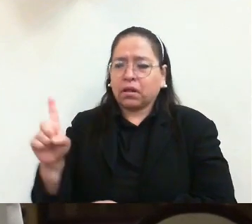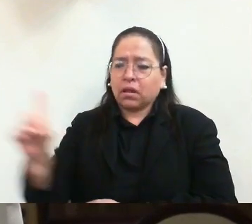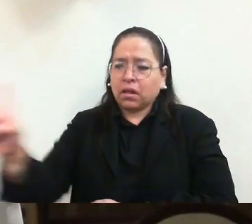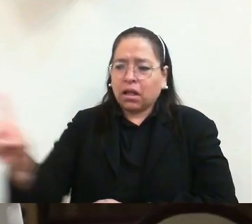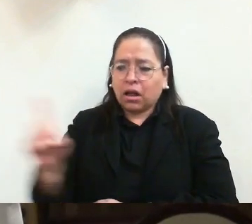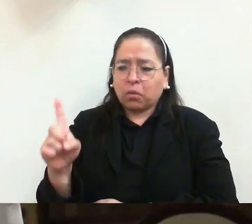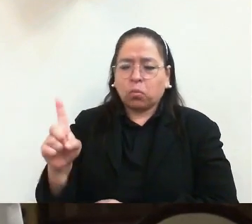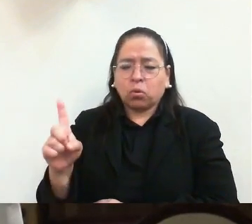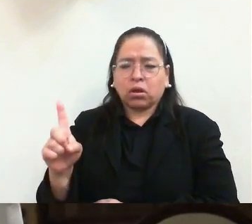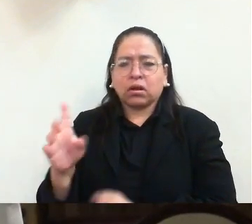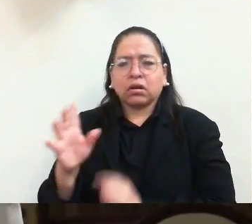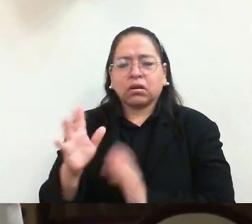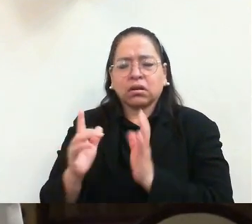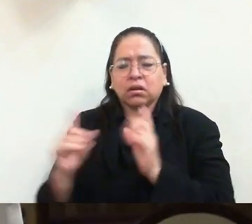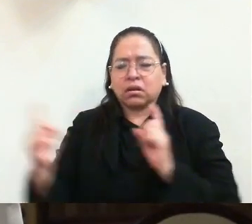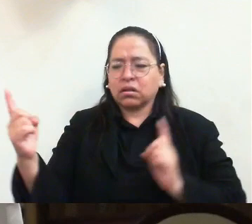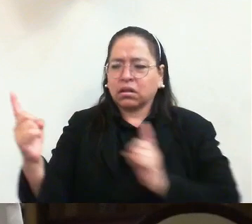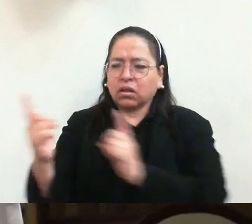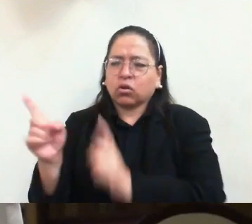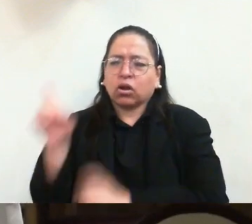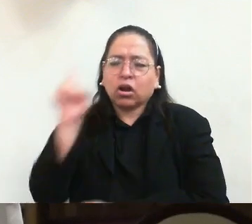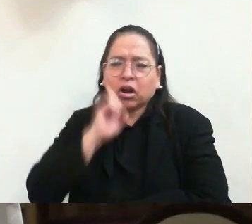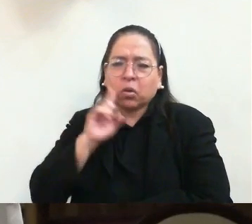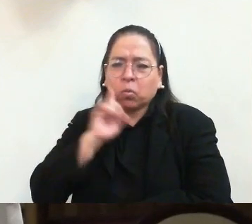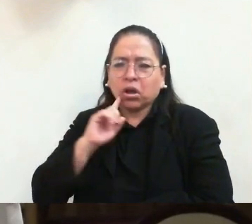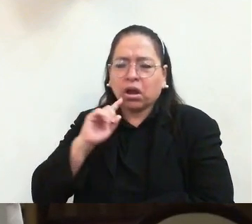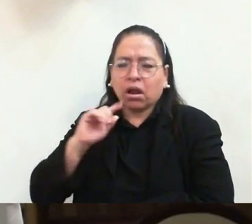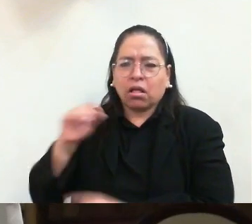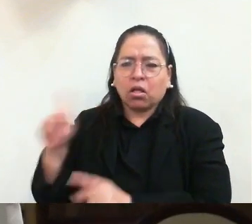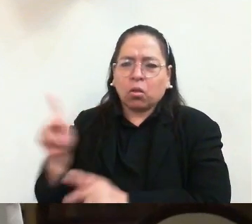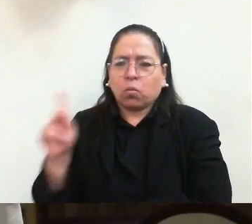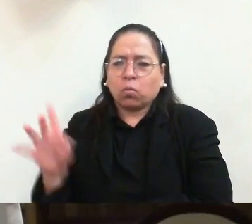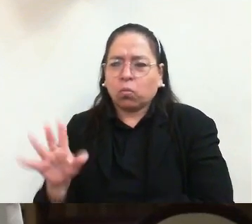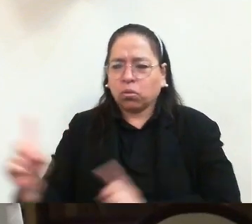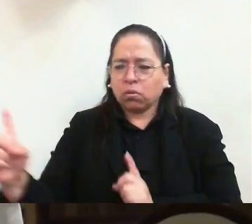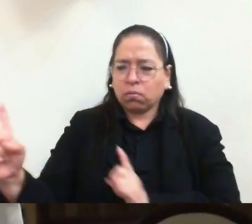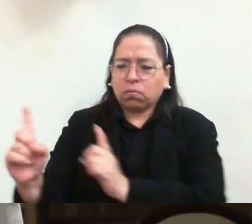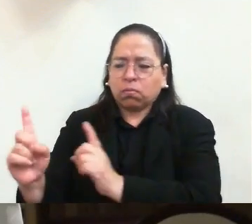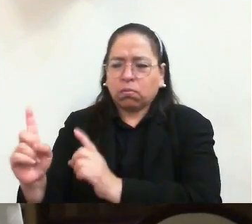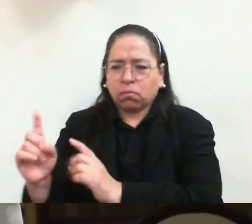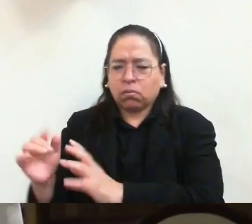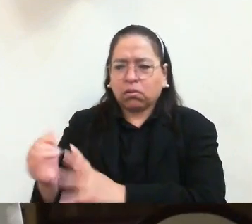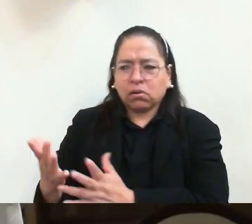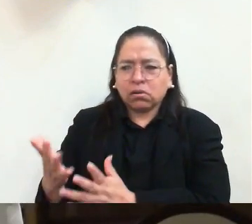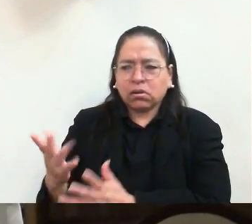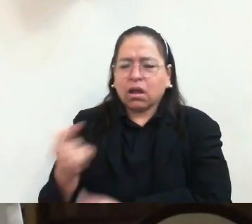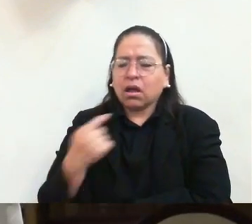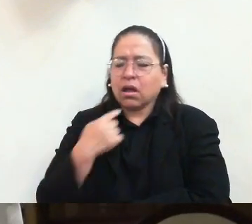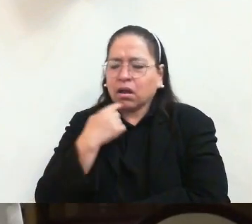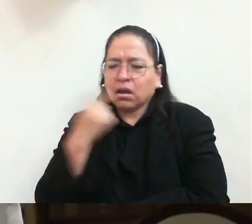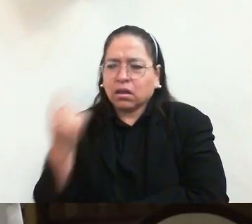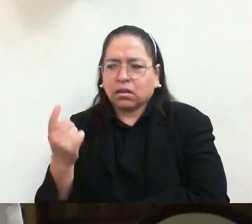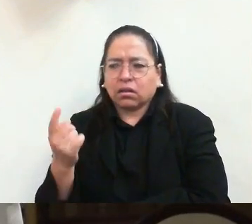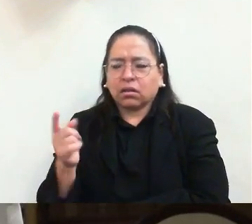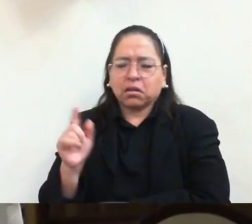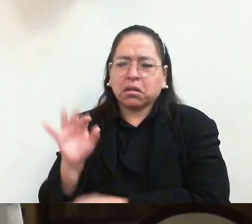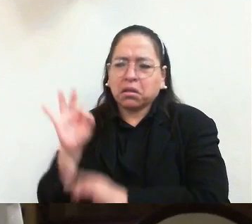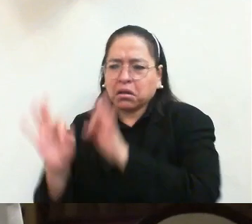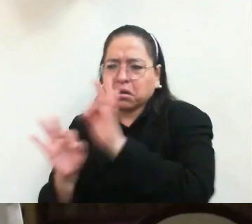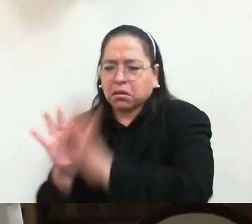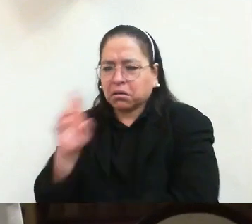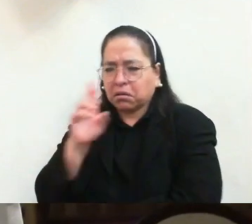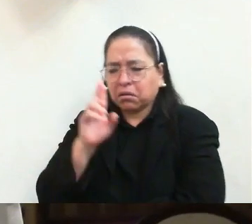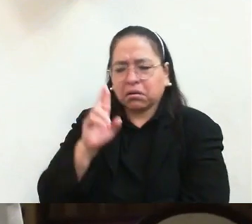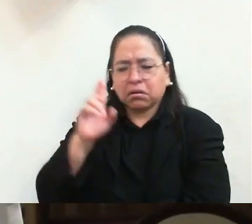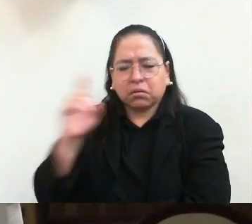que le lavó los pies e inclusive dijo palabras incomprensibles